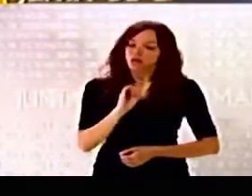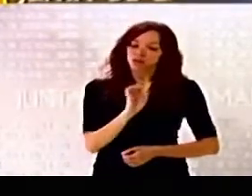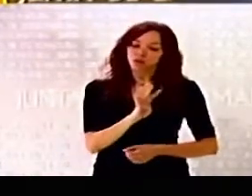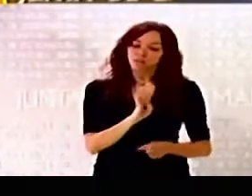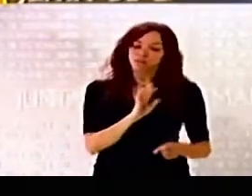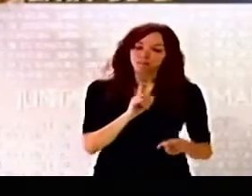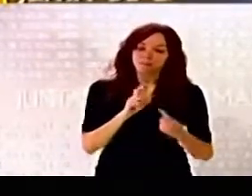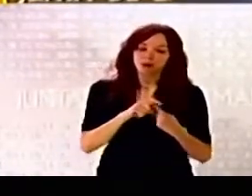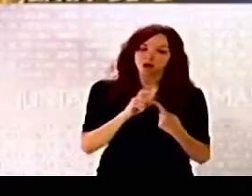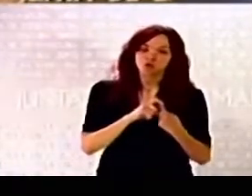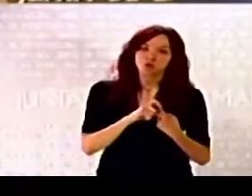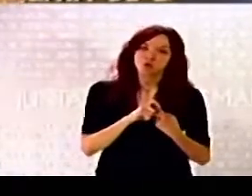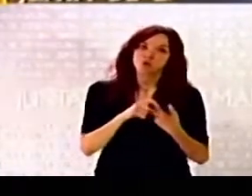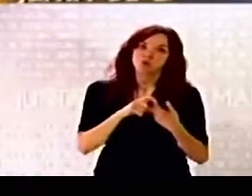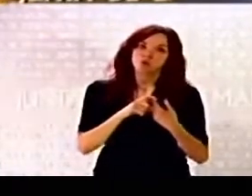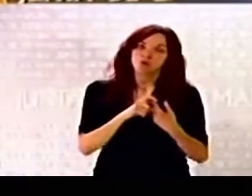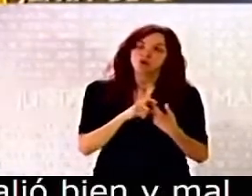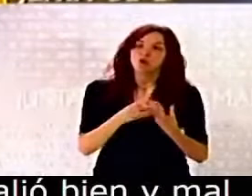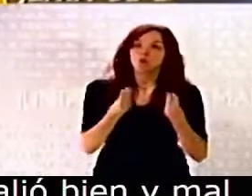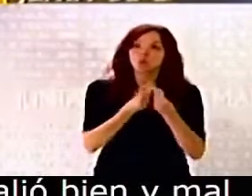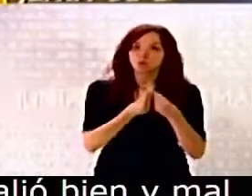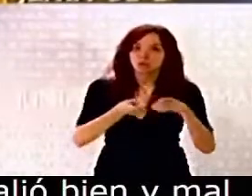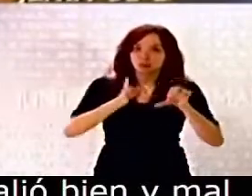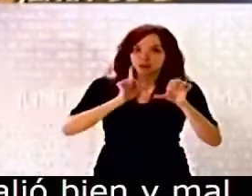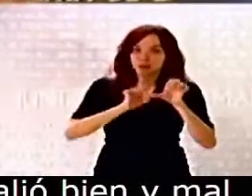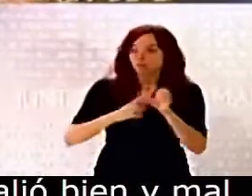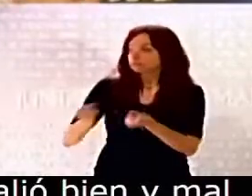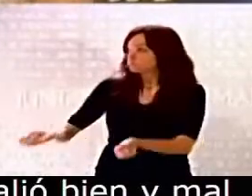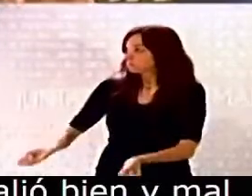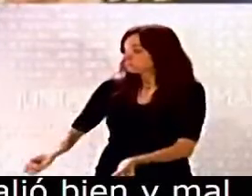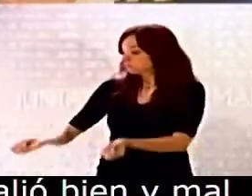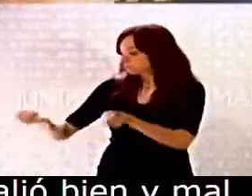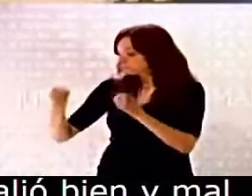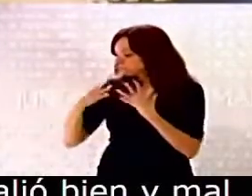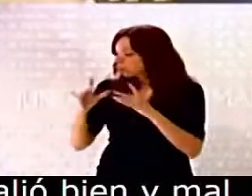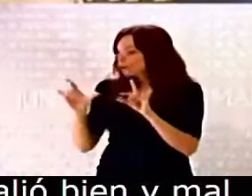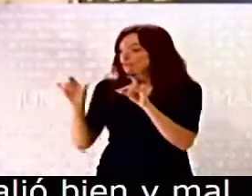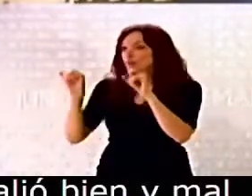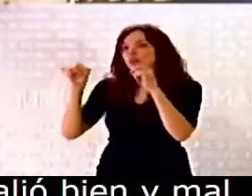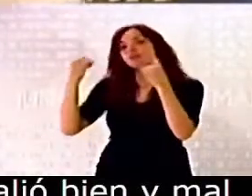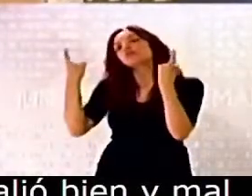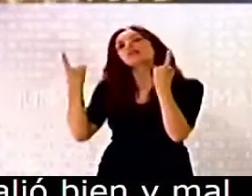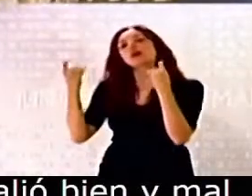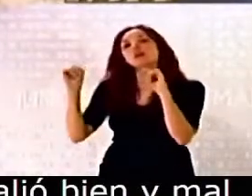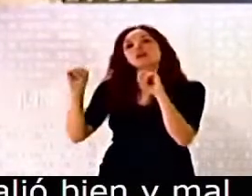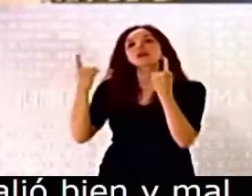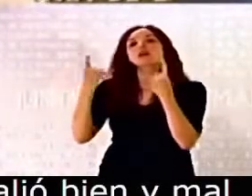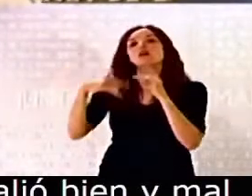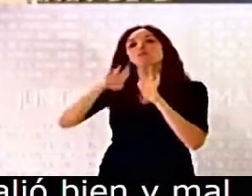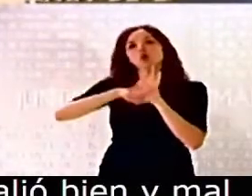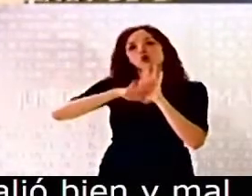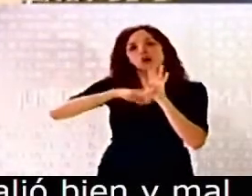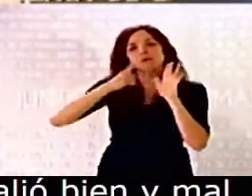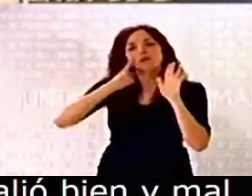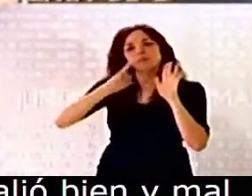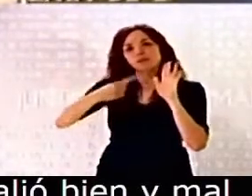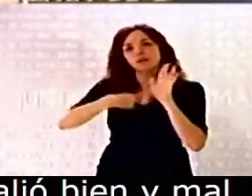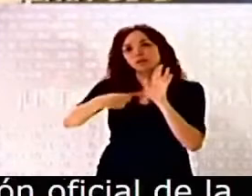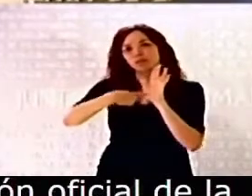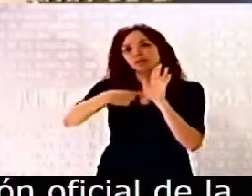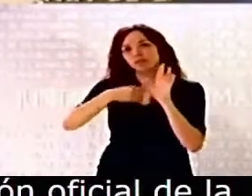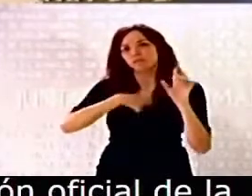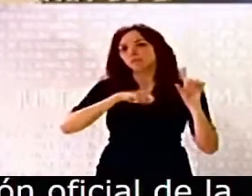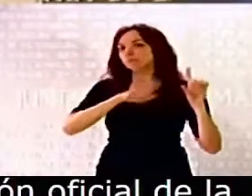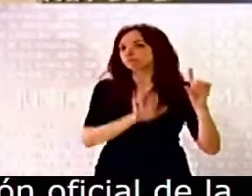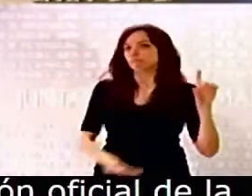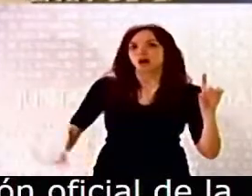que la Junta de Extremadura recibe la comunicación oficial de la puesta en marcha de este programa por vez primera en nuestro país,